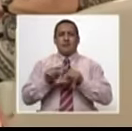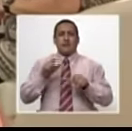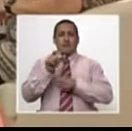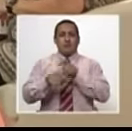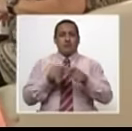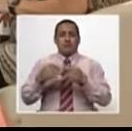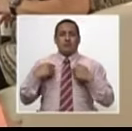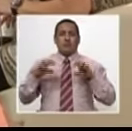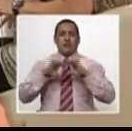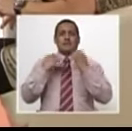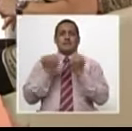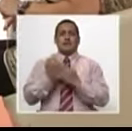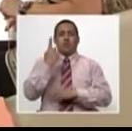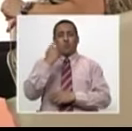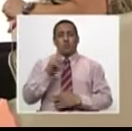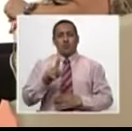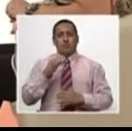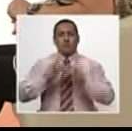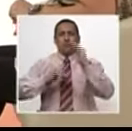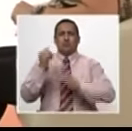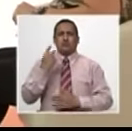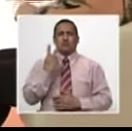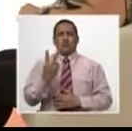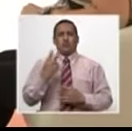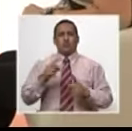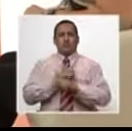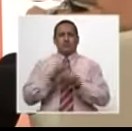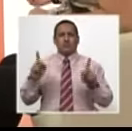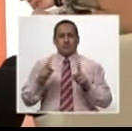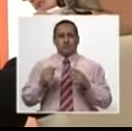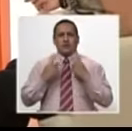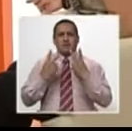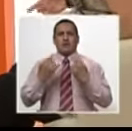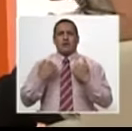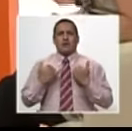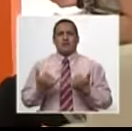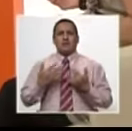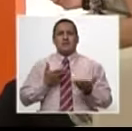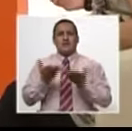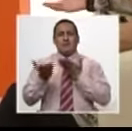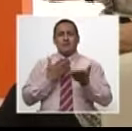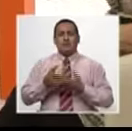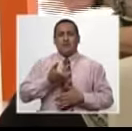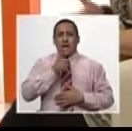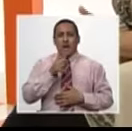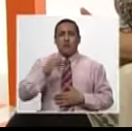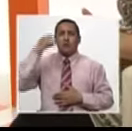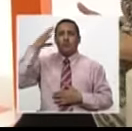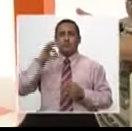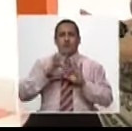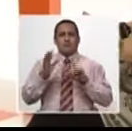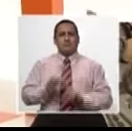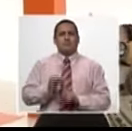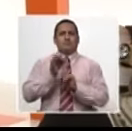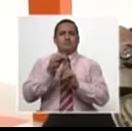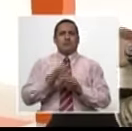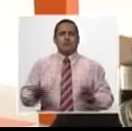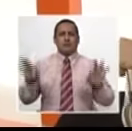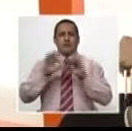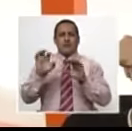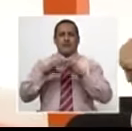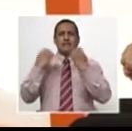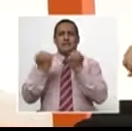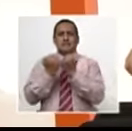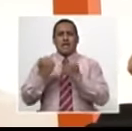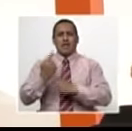tener un estadio, que tenga uno, pero no puede construirse dos. Claro, o si todavía no tienen servicios básicos, pues habrá que priorizar el estadio después, ¿no?